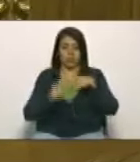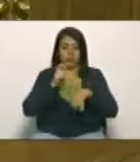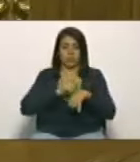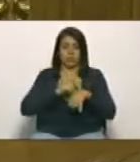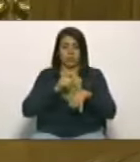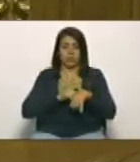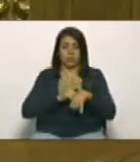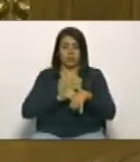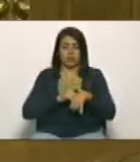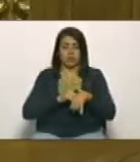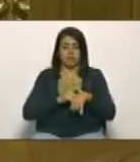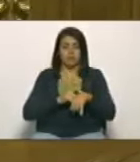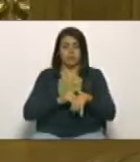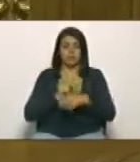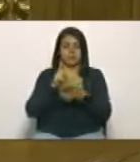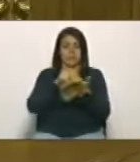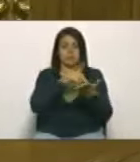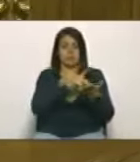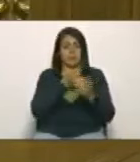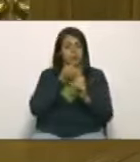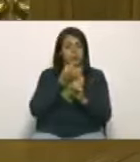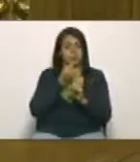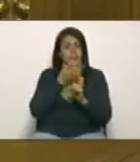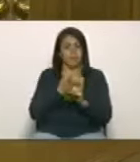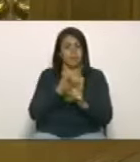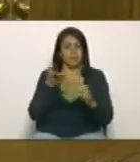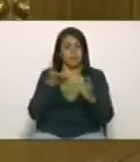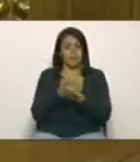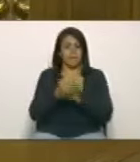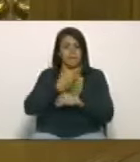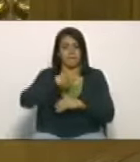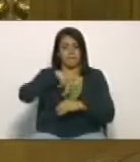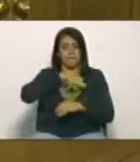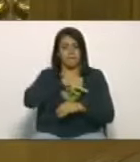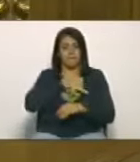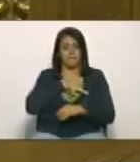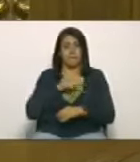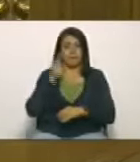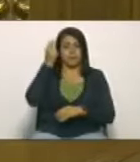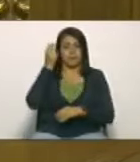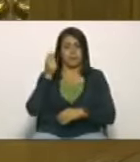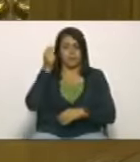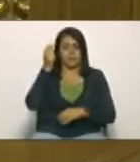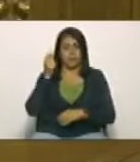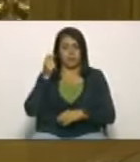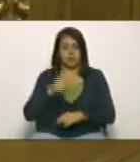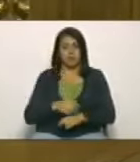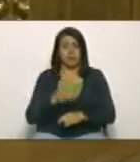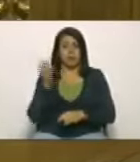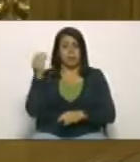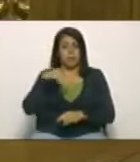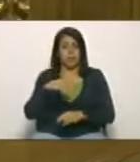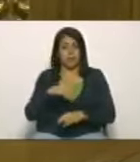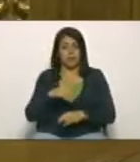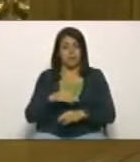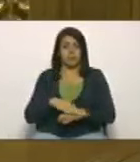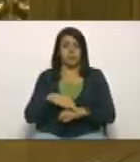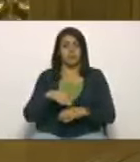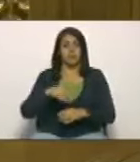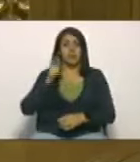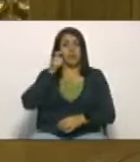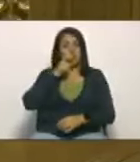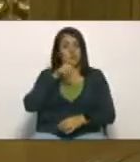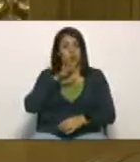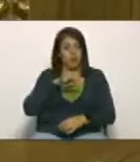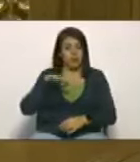momento en la intervención, es que a través de nosotros como diputados y diputadas, pero sobre todo en nuestro rol como